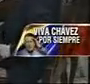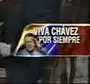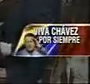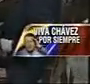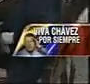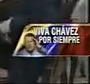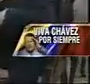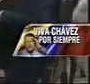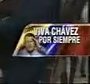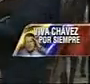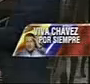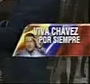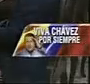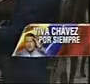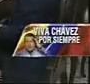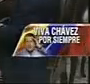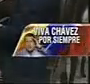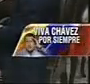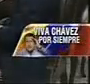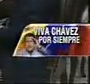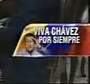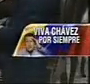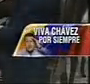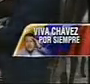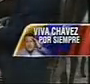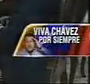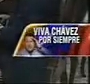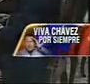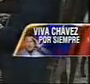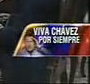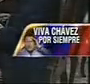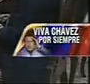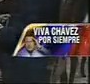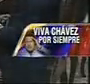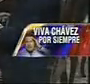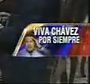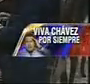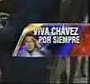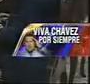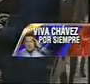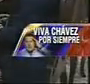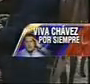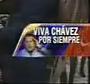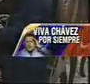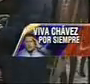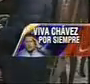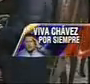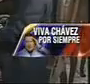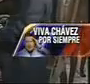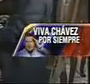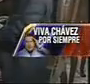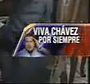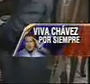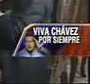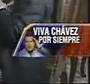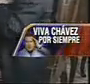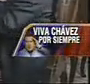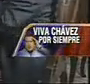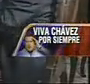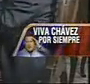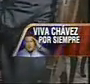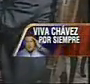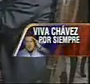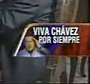así como a los familiares del presidente Chávez, nuestra sincera solidaridad. El presidente Chávez, eminente líder venezolano y destacado